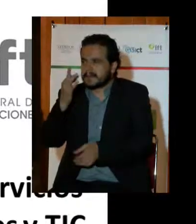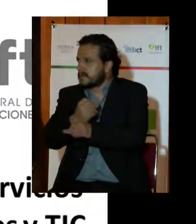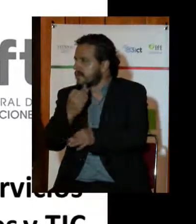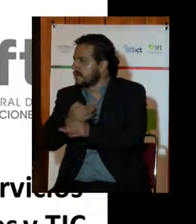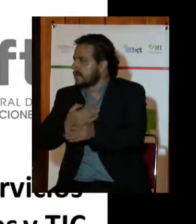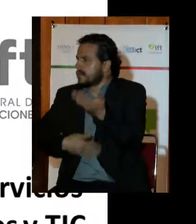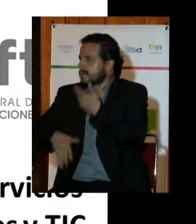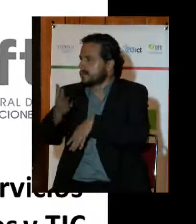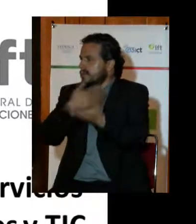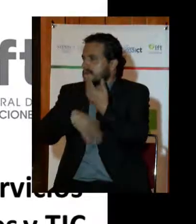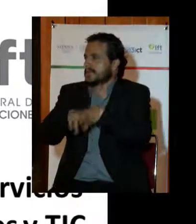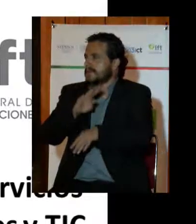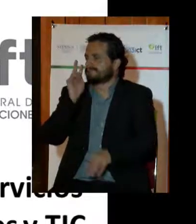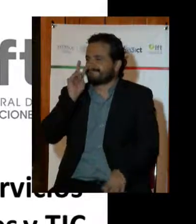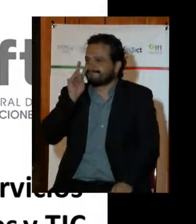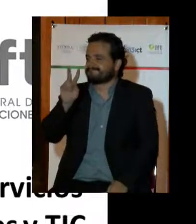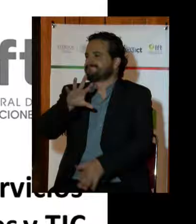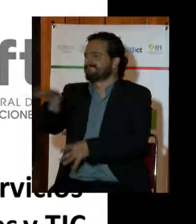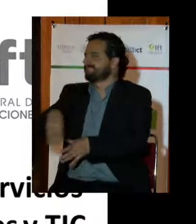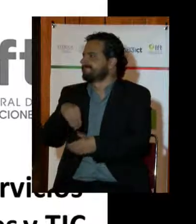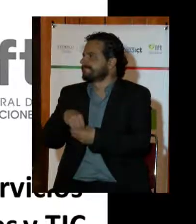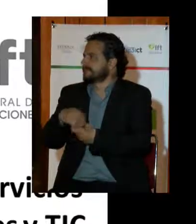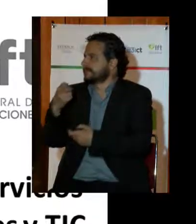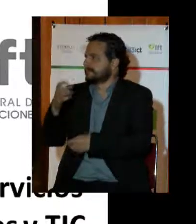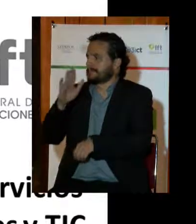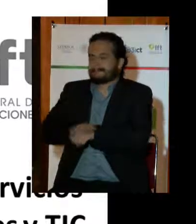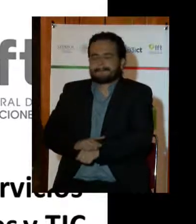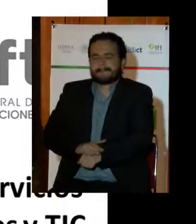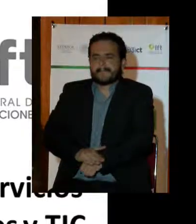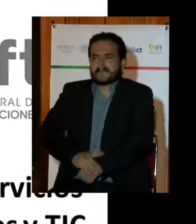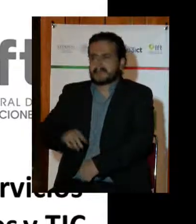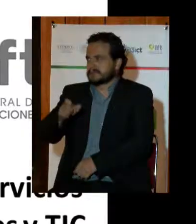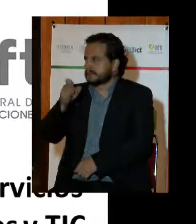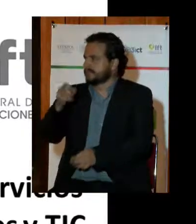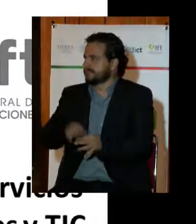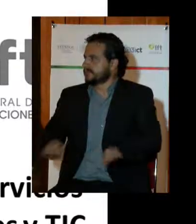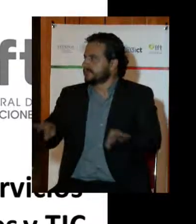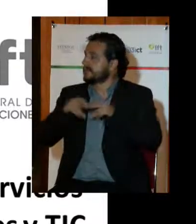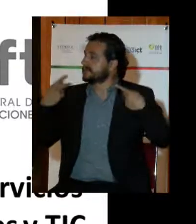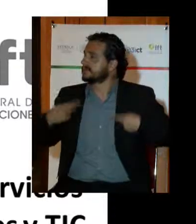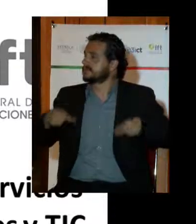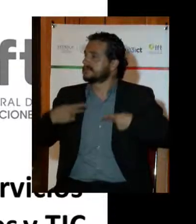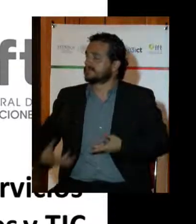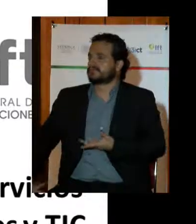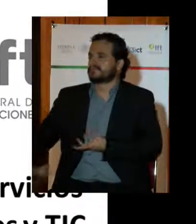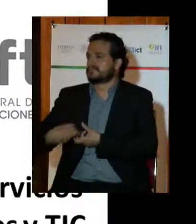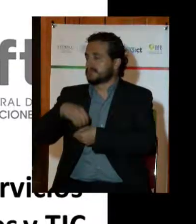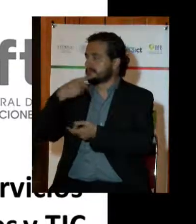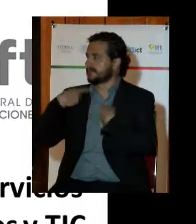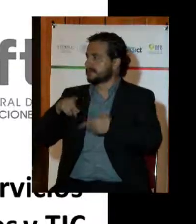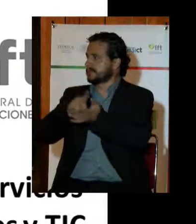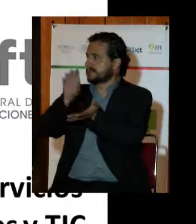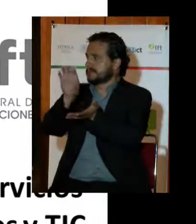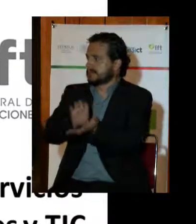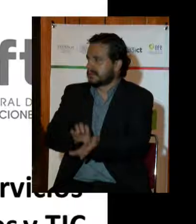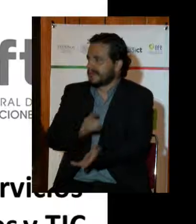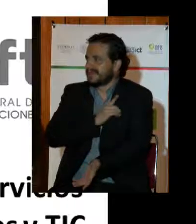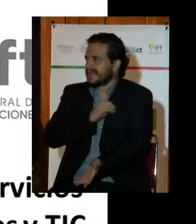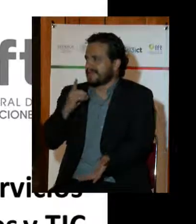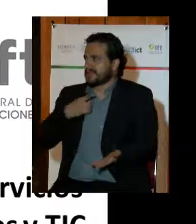supuesto incluyendo, eso es lo más importante, a personas con discapacidad que tienen mucho que decir y que no